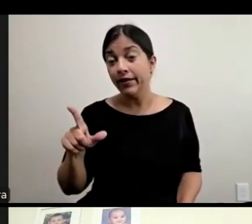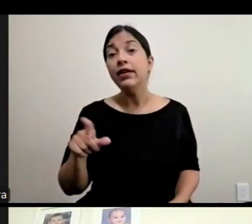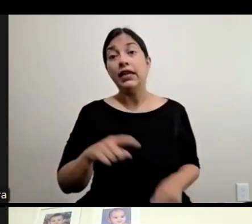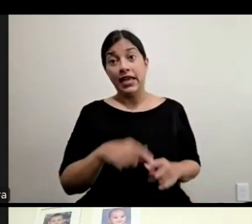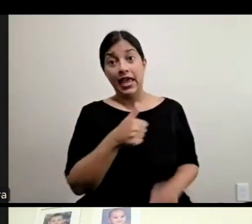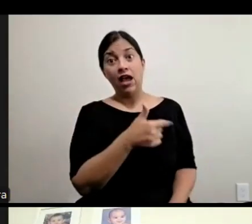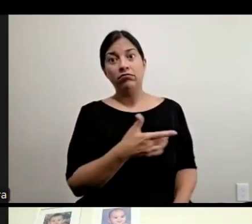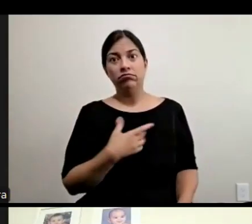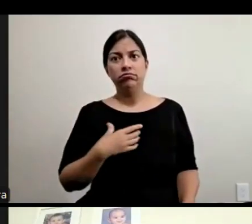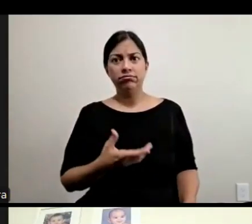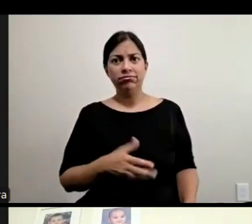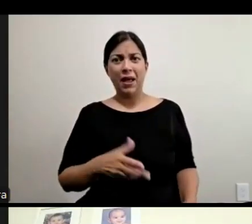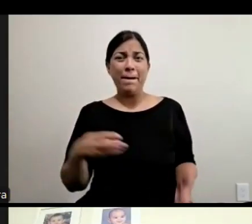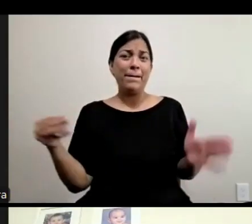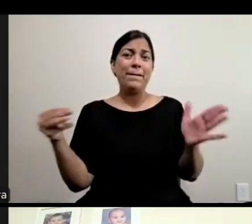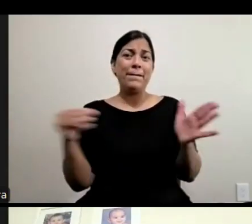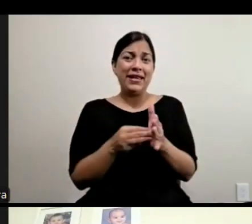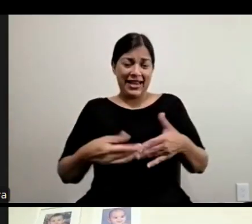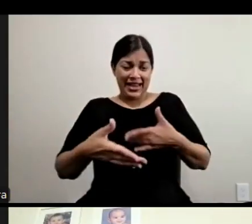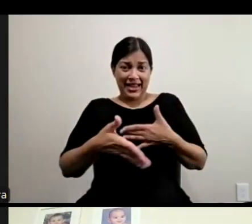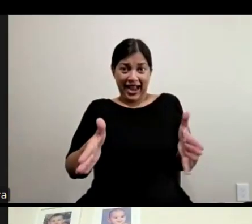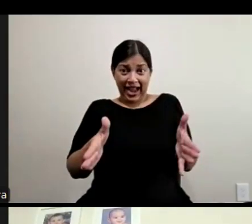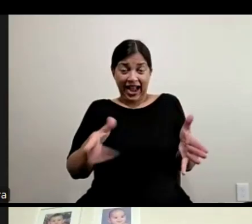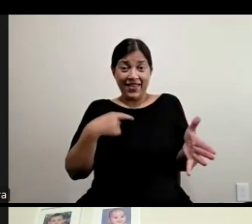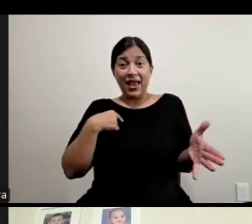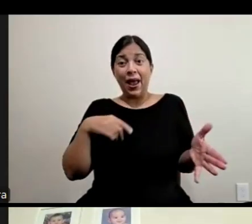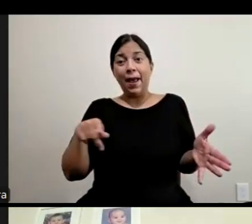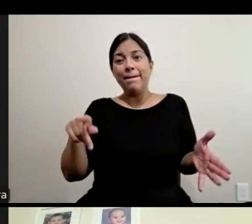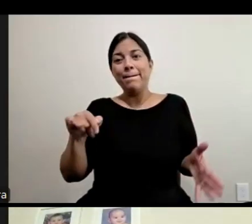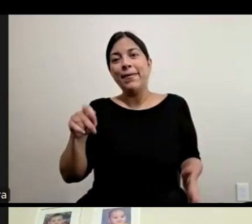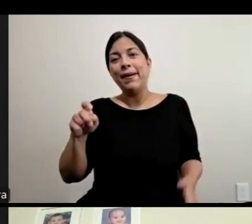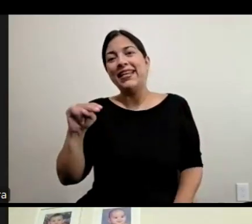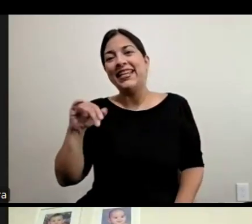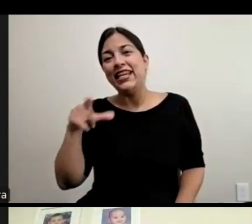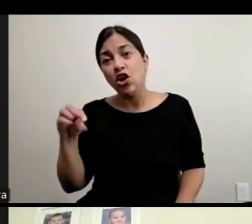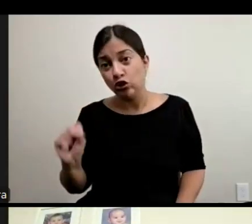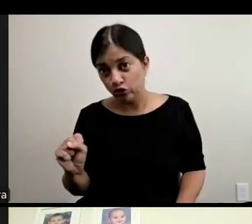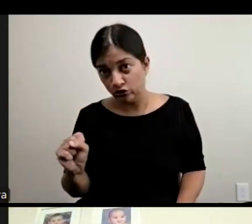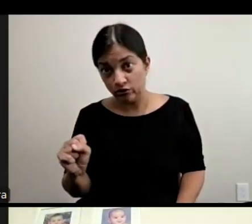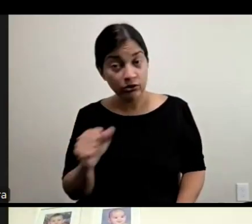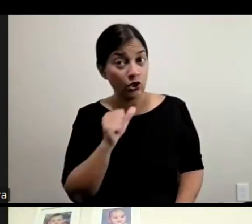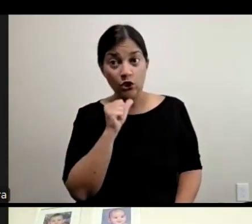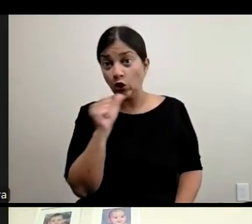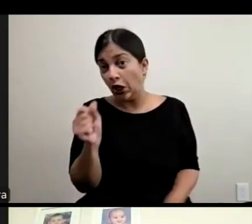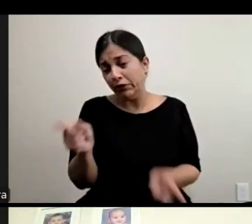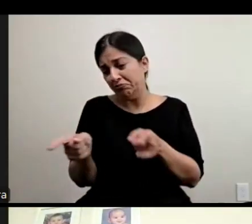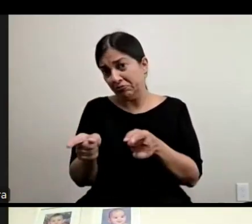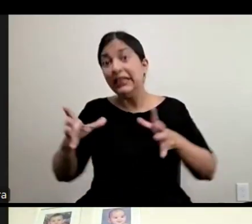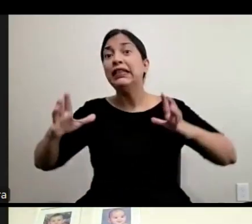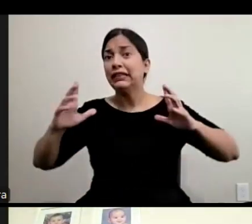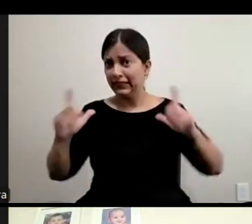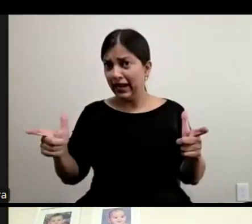cajas, 1,000 cajas de pepinillos. Y no estoy hablando de un pepinillito, el pepinillo.